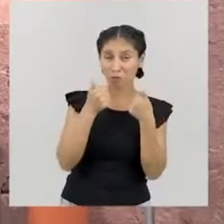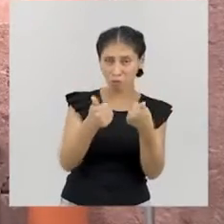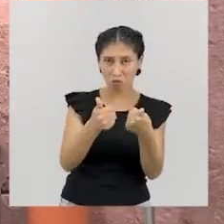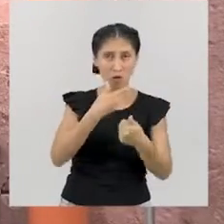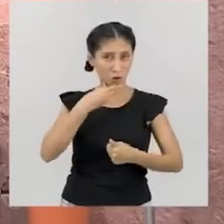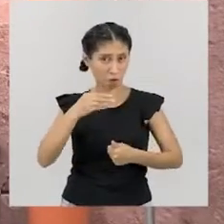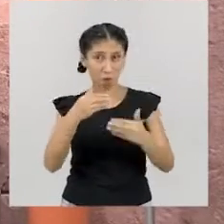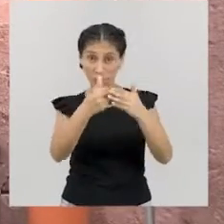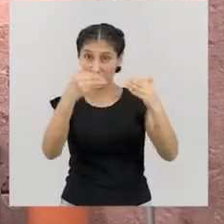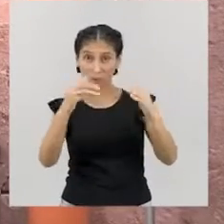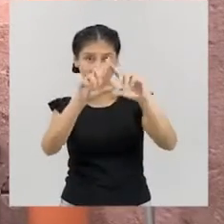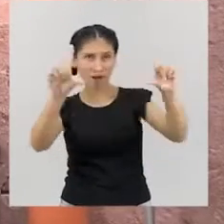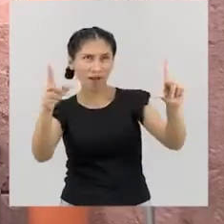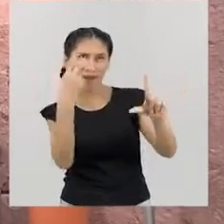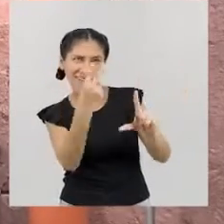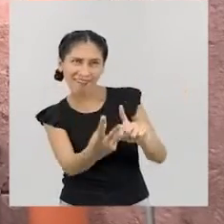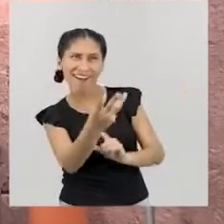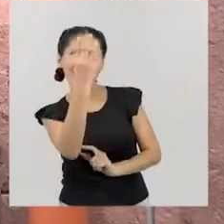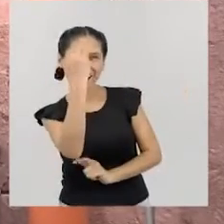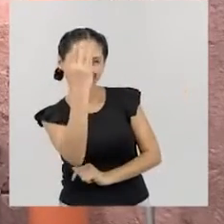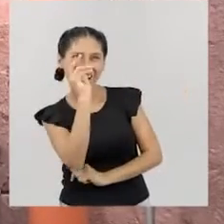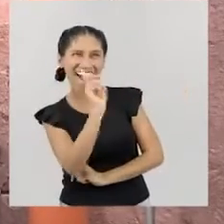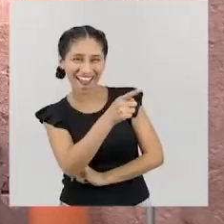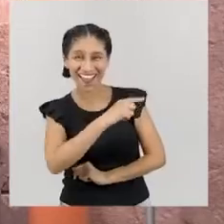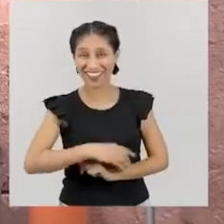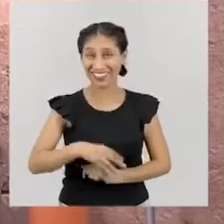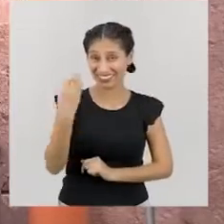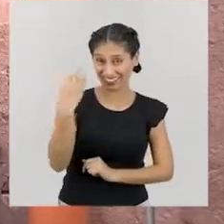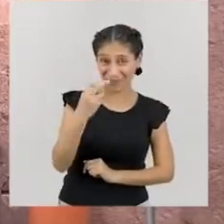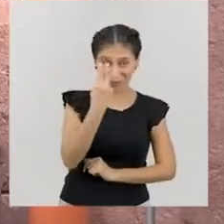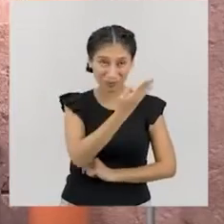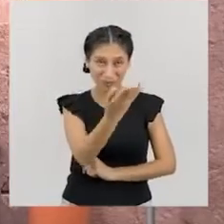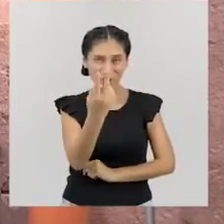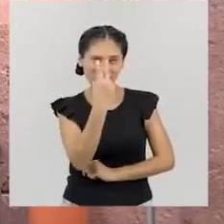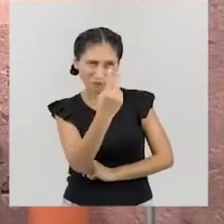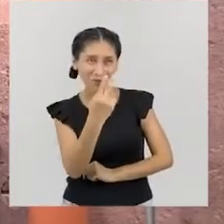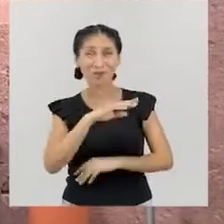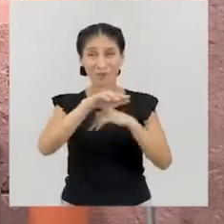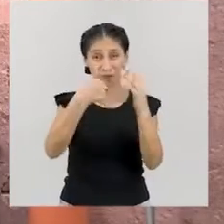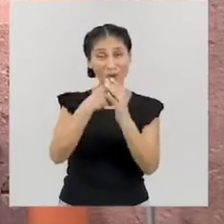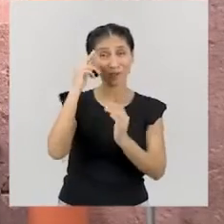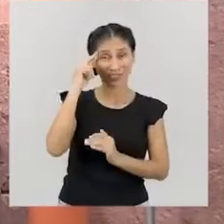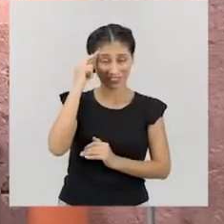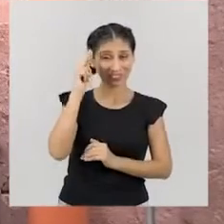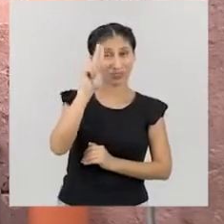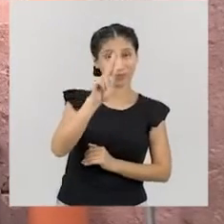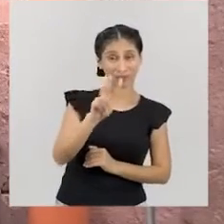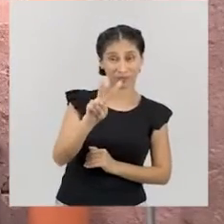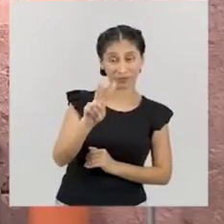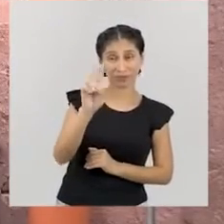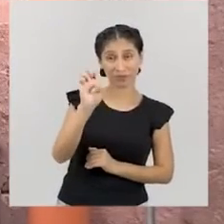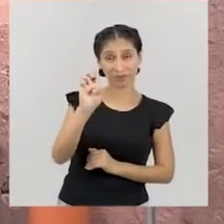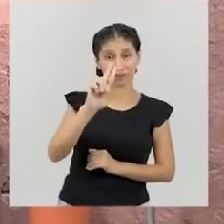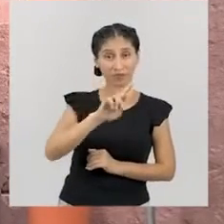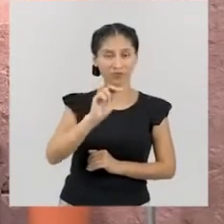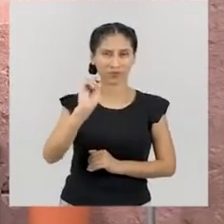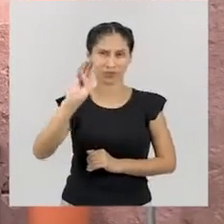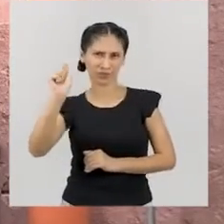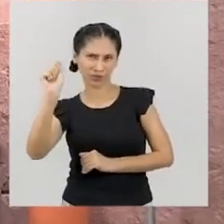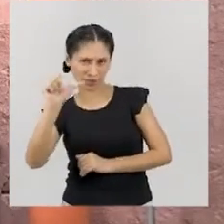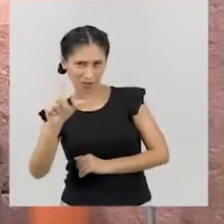las chicas de la pre están conectados con todos los temas que salen en razonamiento verbal. Ahora, tenemos un último